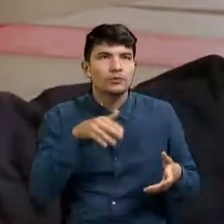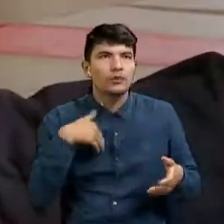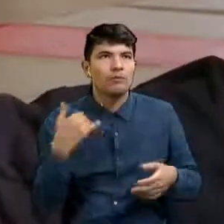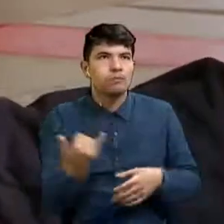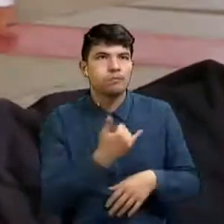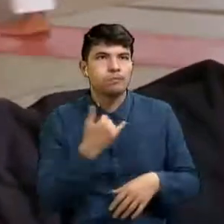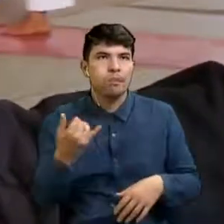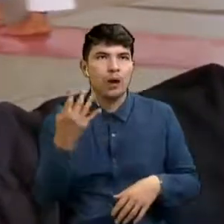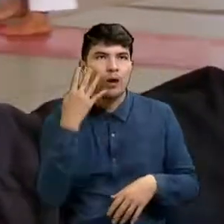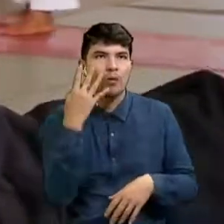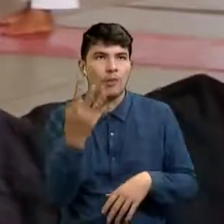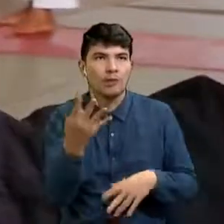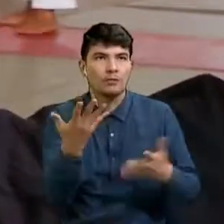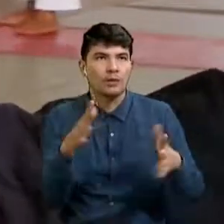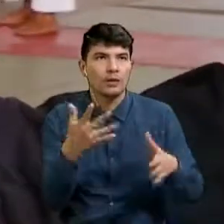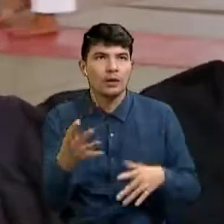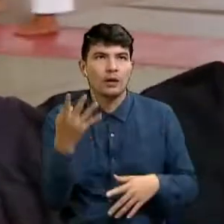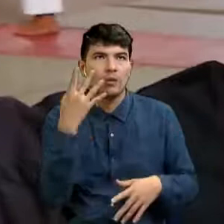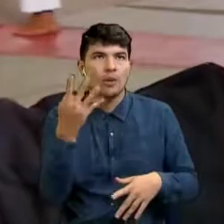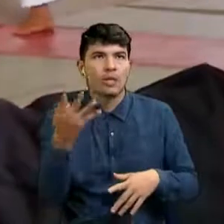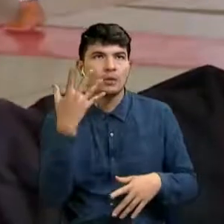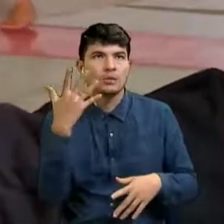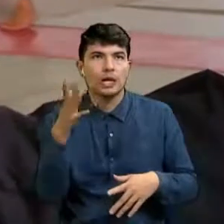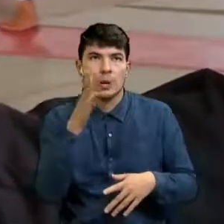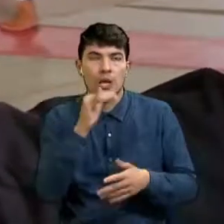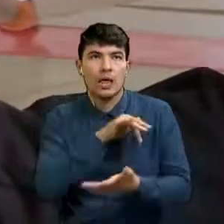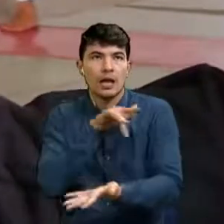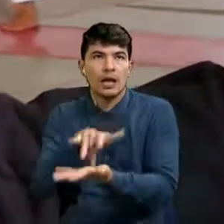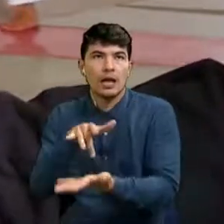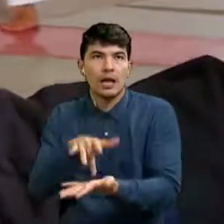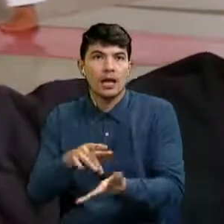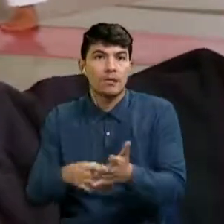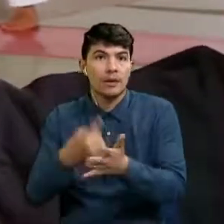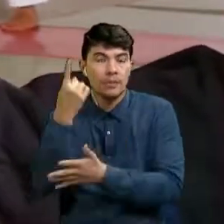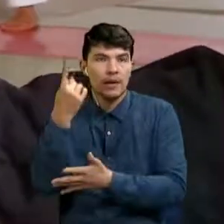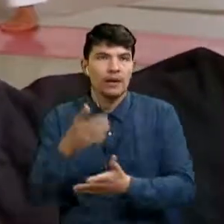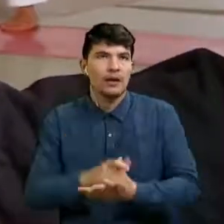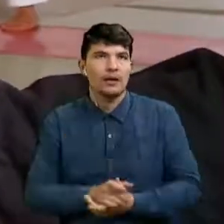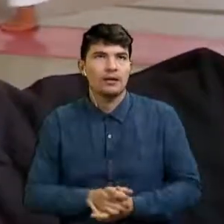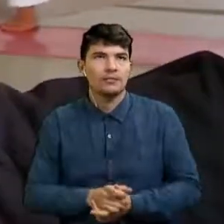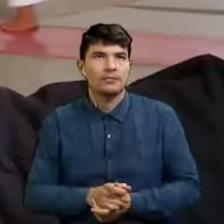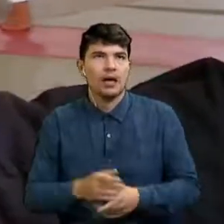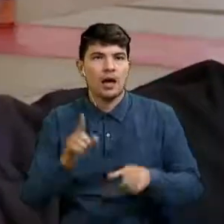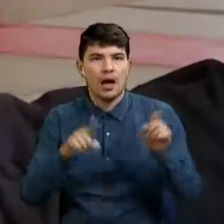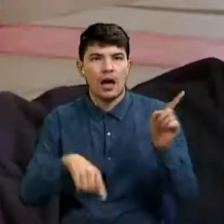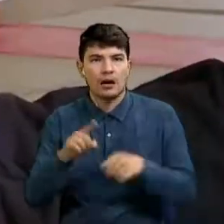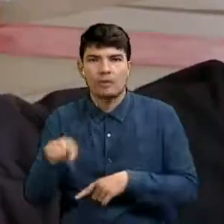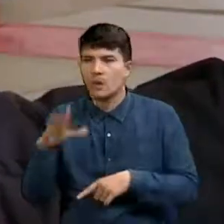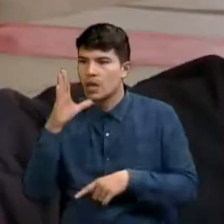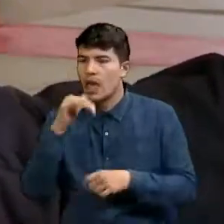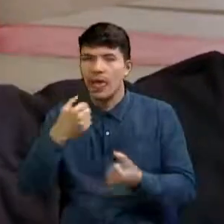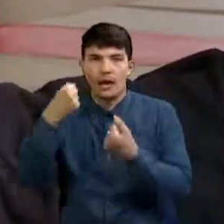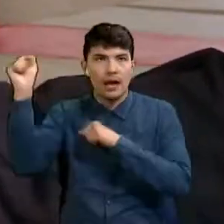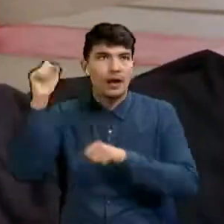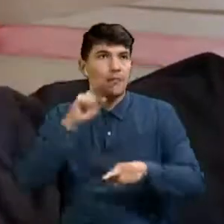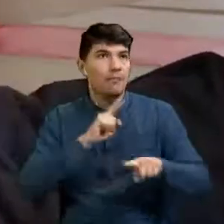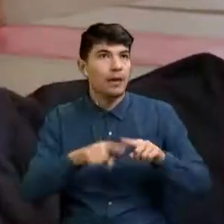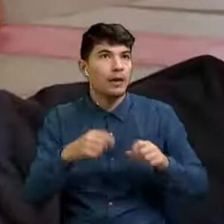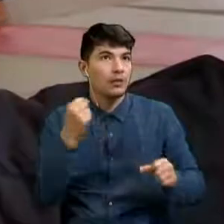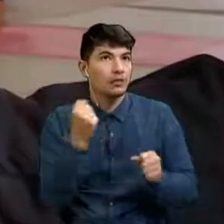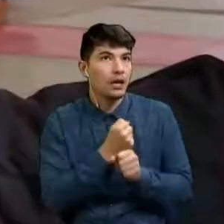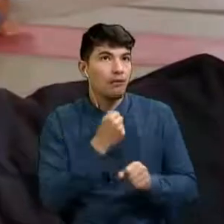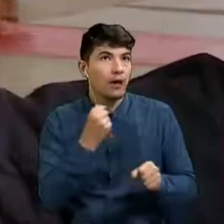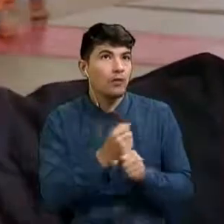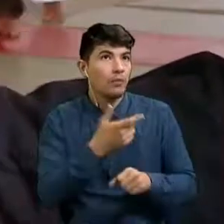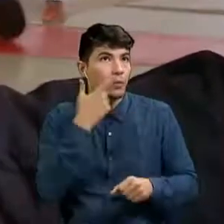cuatro habían como cuatro o cinco que no habían ido a convertir que era la primera competencia algunos no agarraron medalla pero hicieron trabajo en